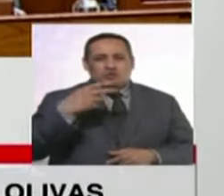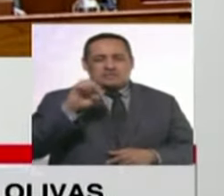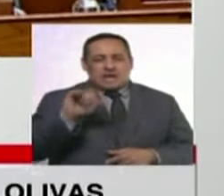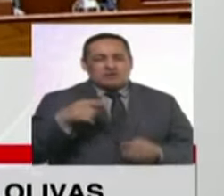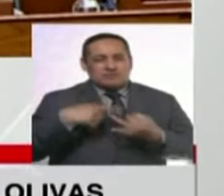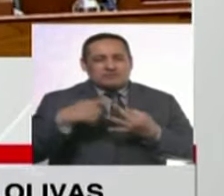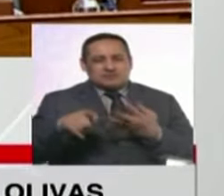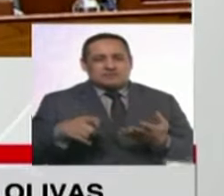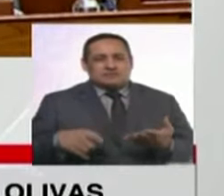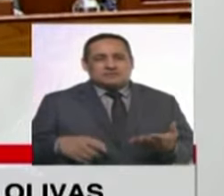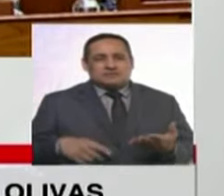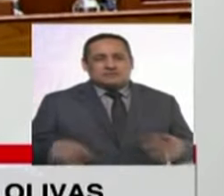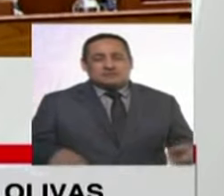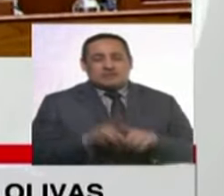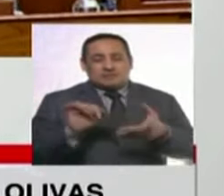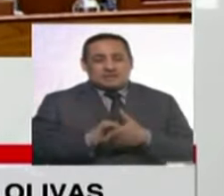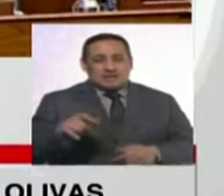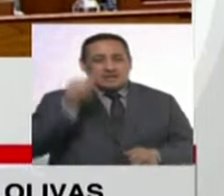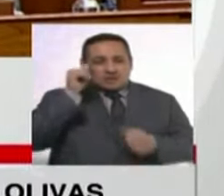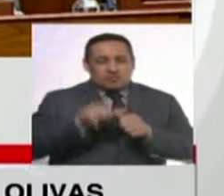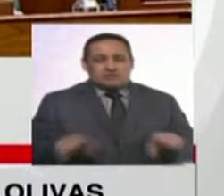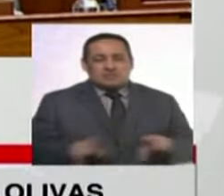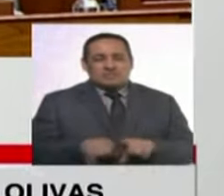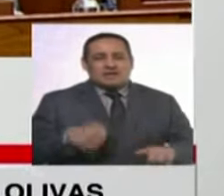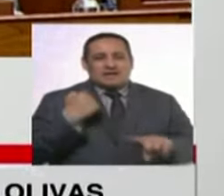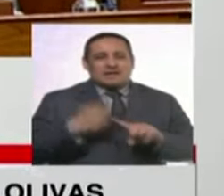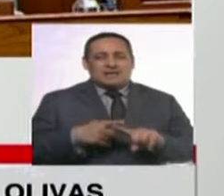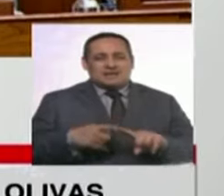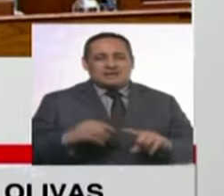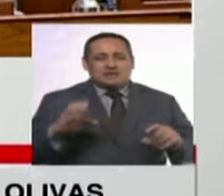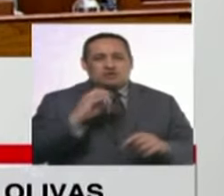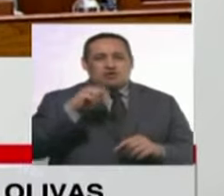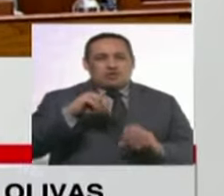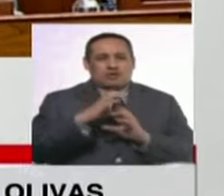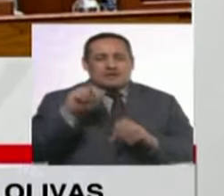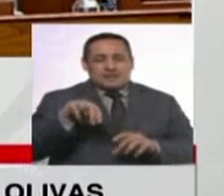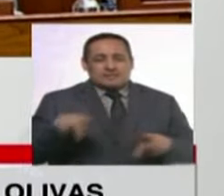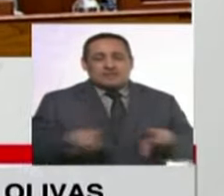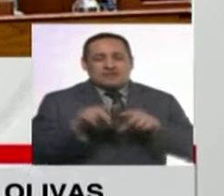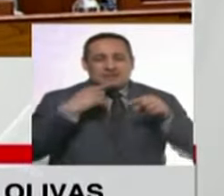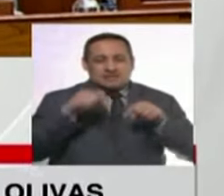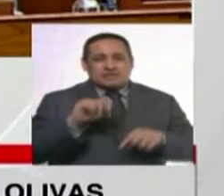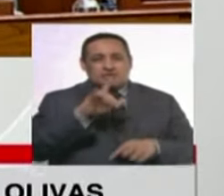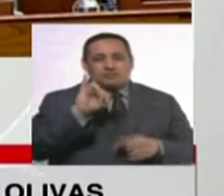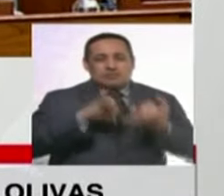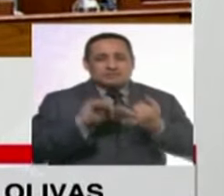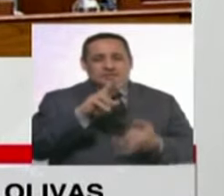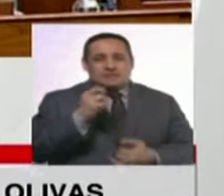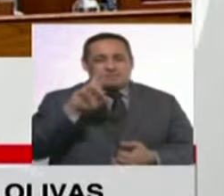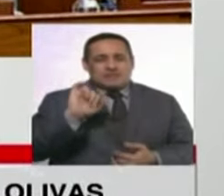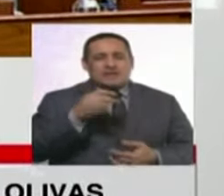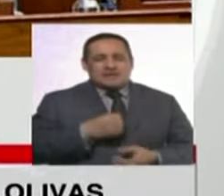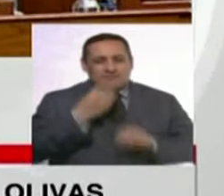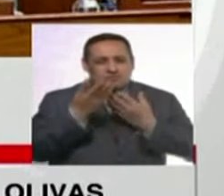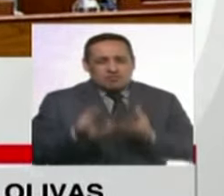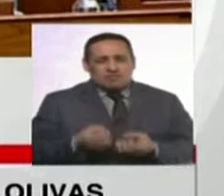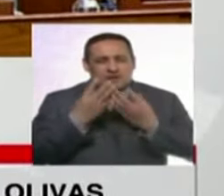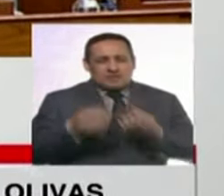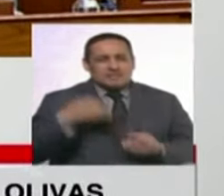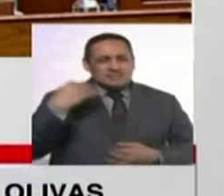lo demás recuerde usted que el ex con Gen que estuvo Luis Vera le informaba